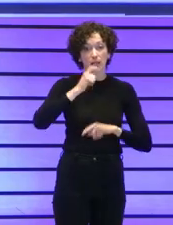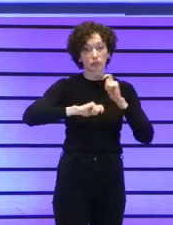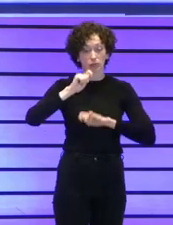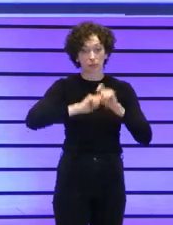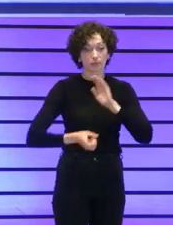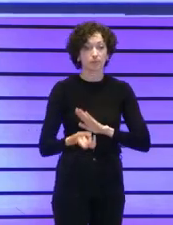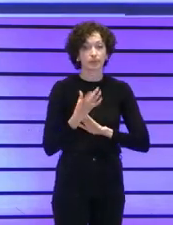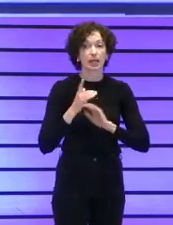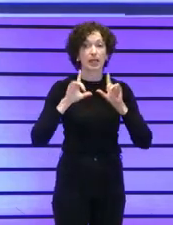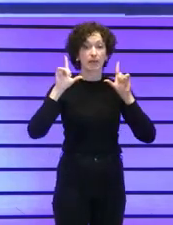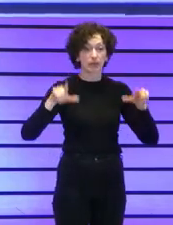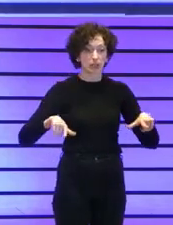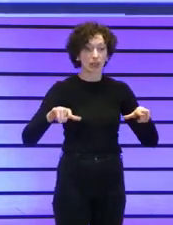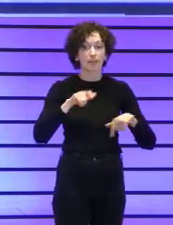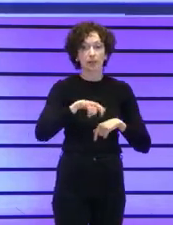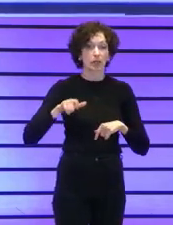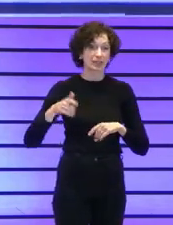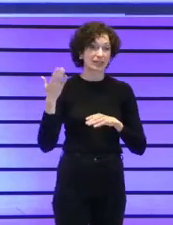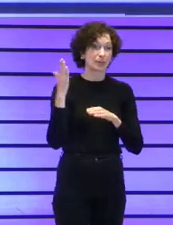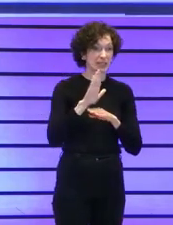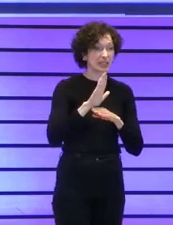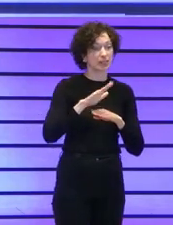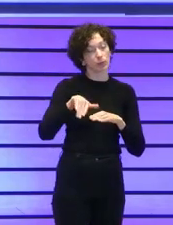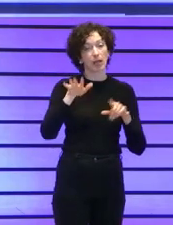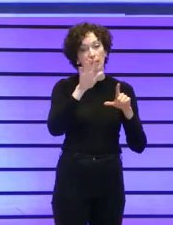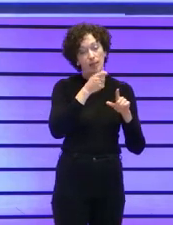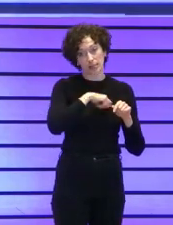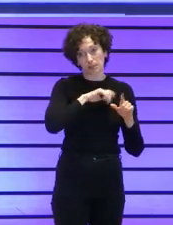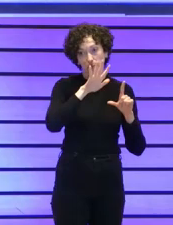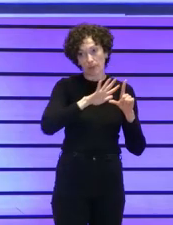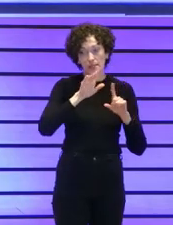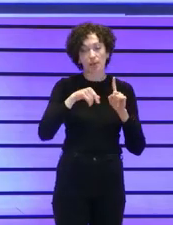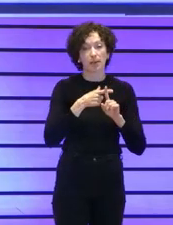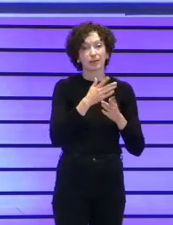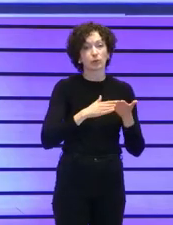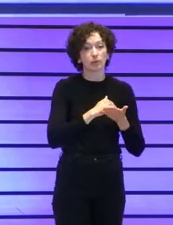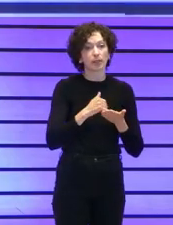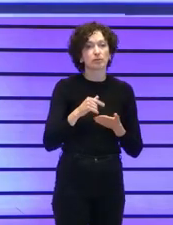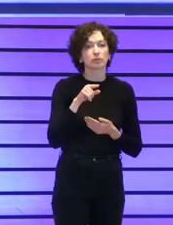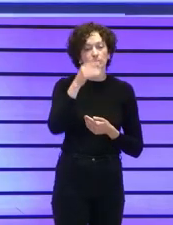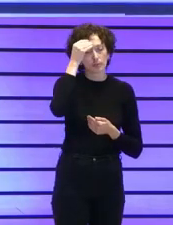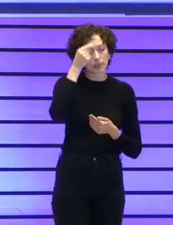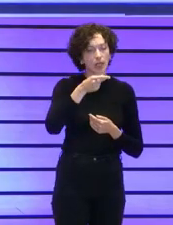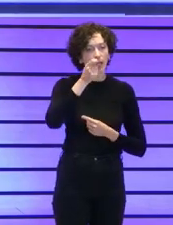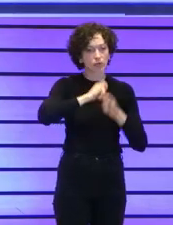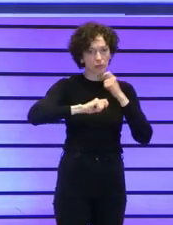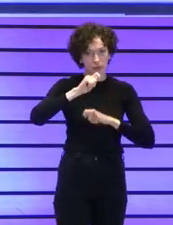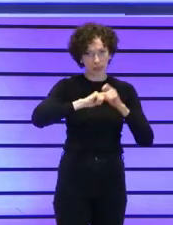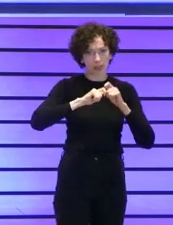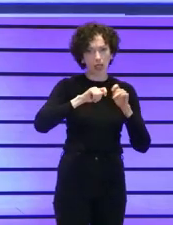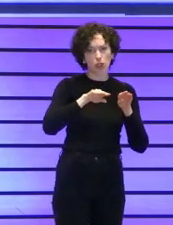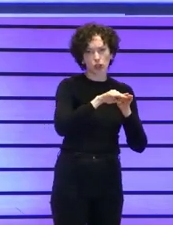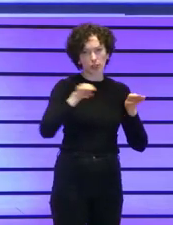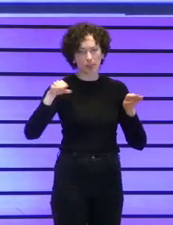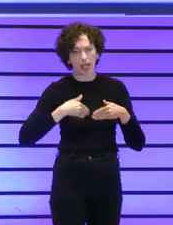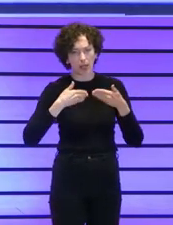plataforma de representantes a nivel nacional, otras autonómicas y tal. ¿Tú crees que esto realmente puede contribuir a la sostenibilidad de las organizaciones de una manera